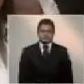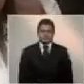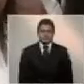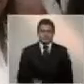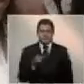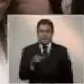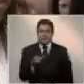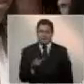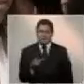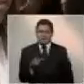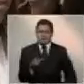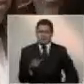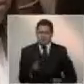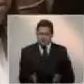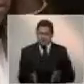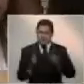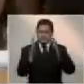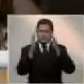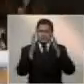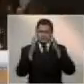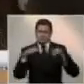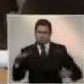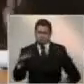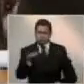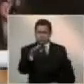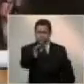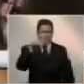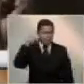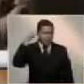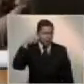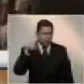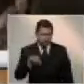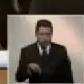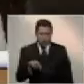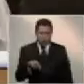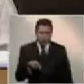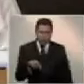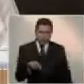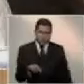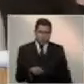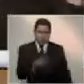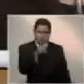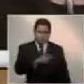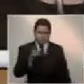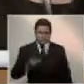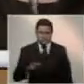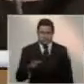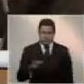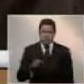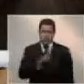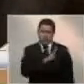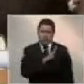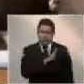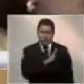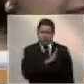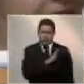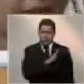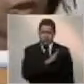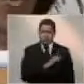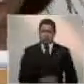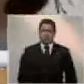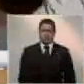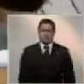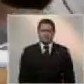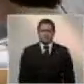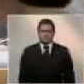este inmueble que está ubicado en la subida de Manicomio, ¿verdad? La gente que, los dueños de ahí aparentemente,